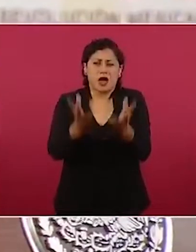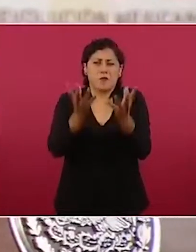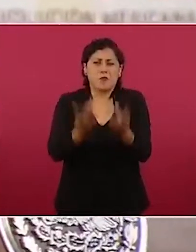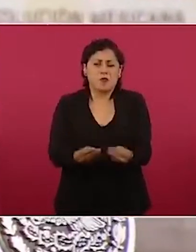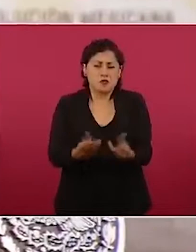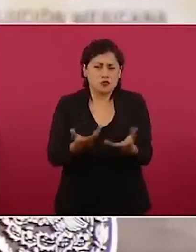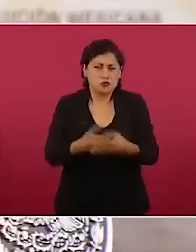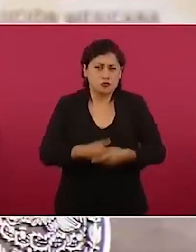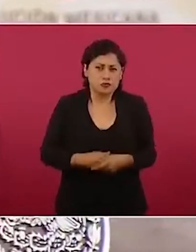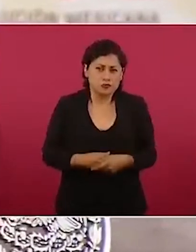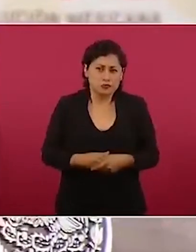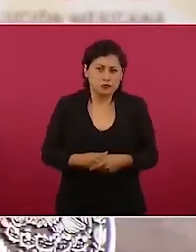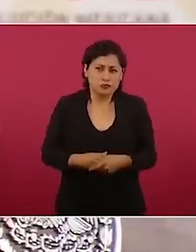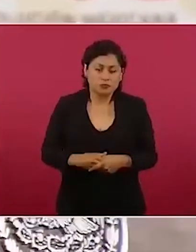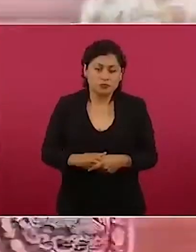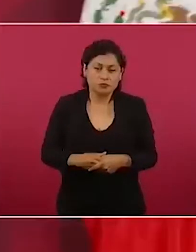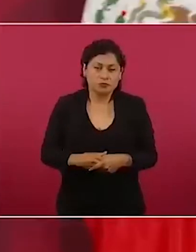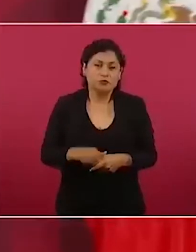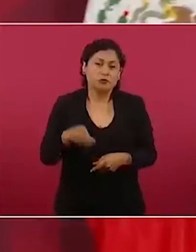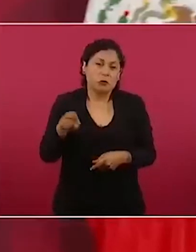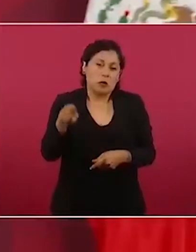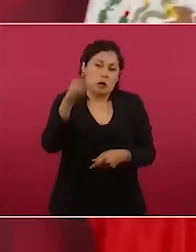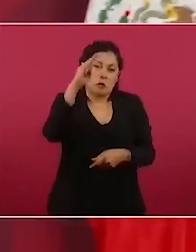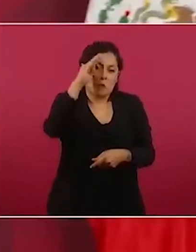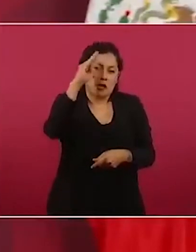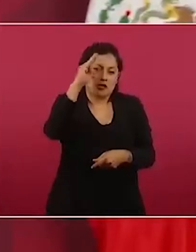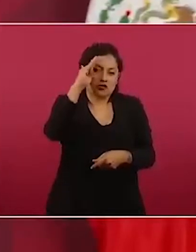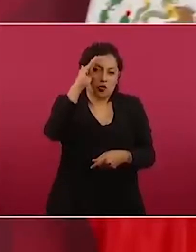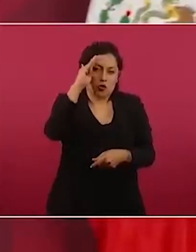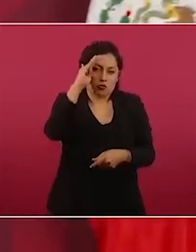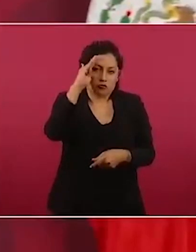en el reino unido